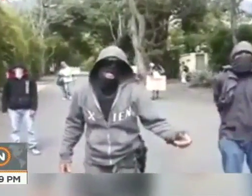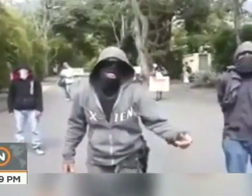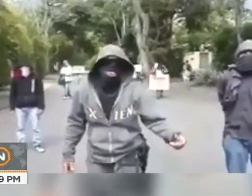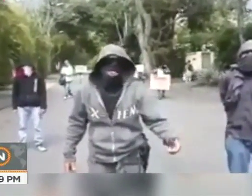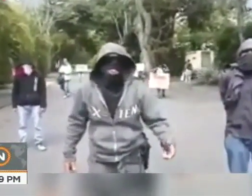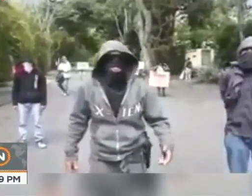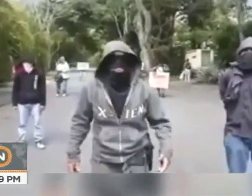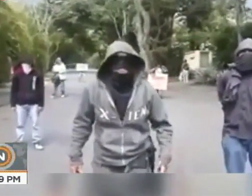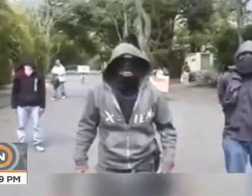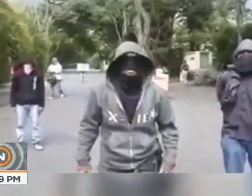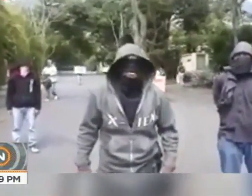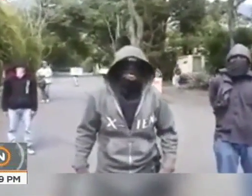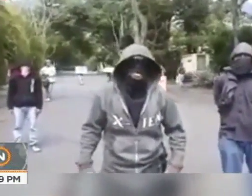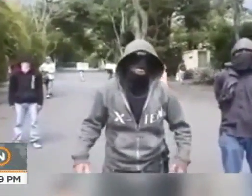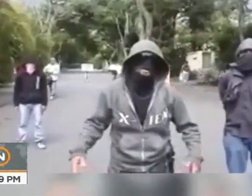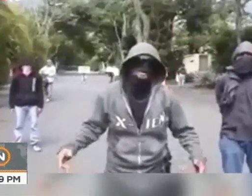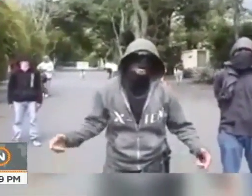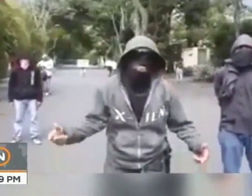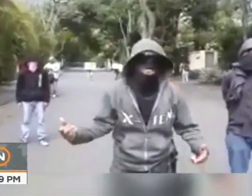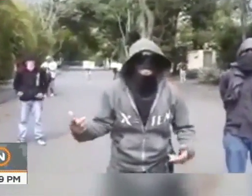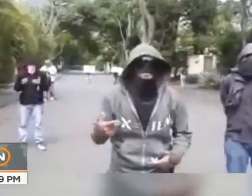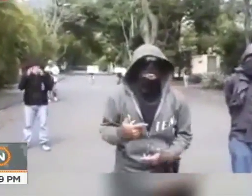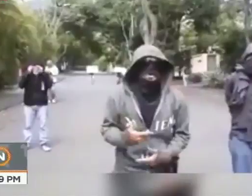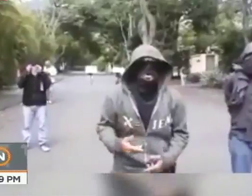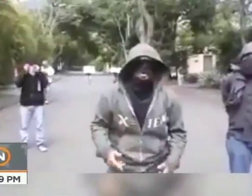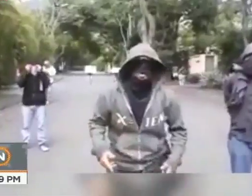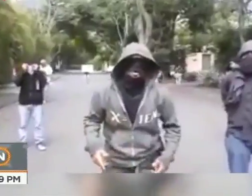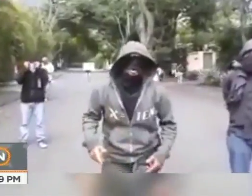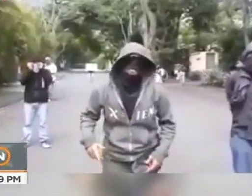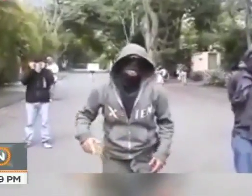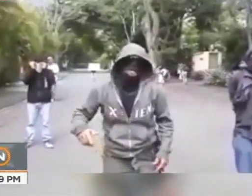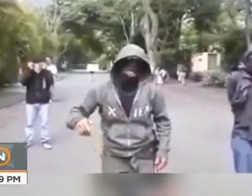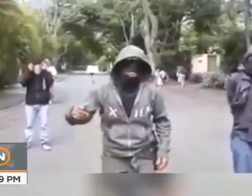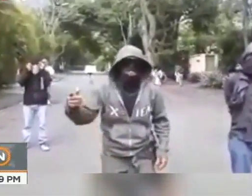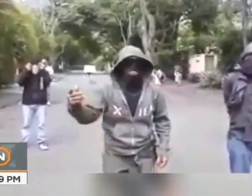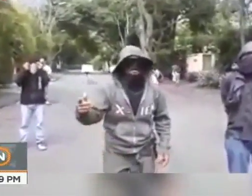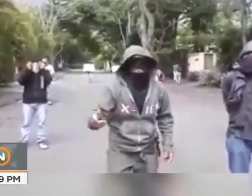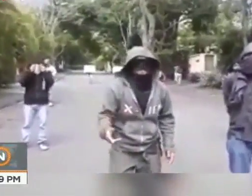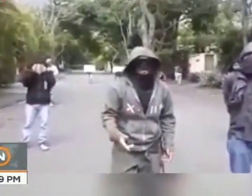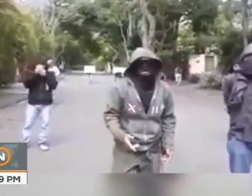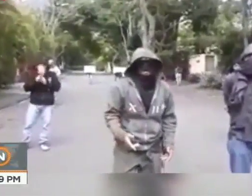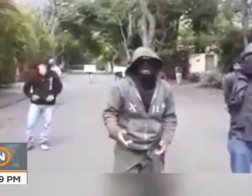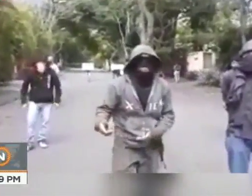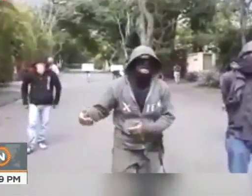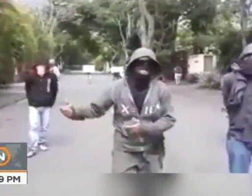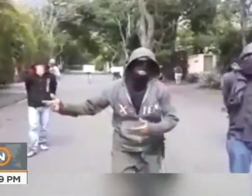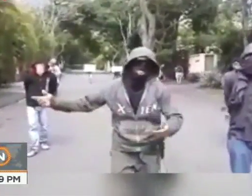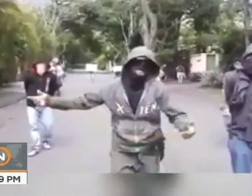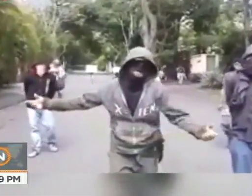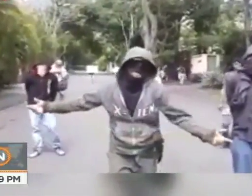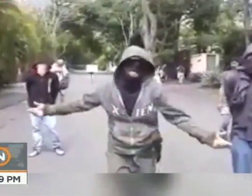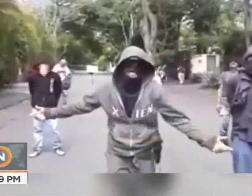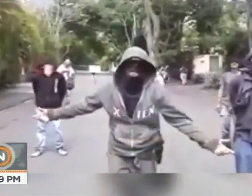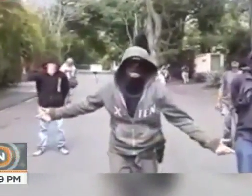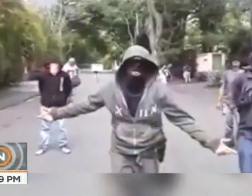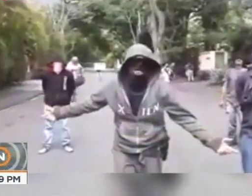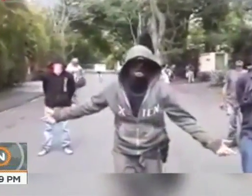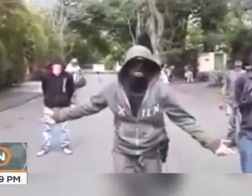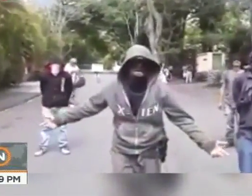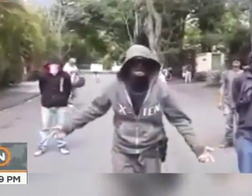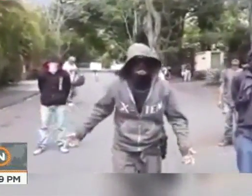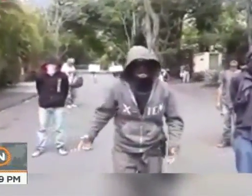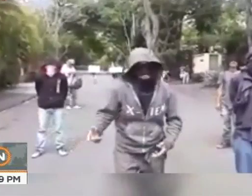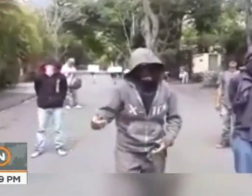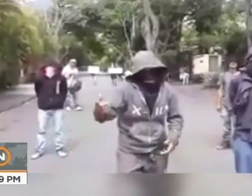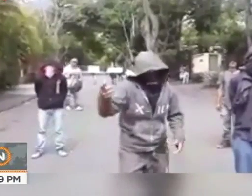entonces ahora viene la ley contra la discriminación y el odio y ahora nos van a perseguir a nosotros, bro, ¿me entiendes? Ya el Chevy nos está pisando los talones y él se va a pirar así de la nada,